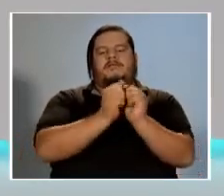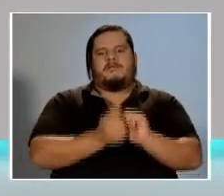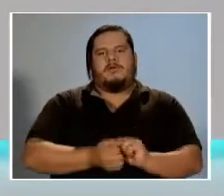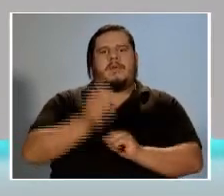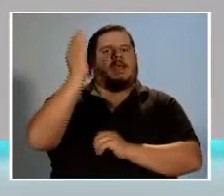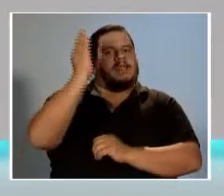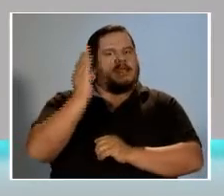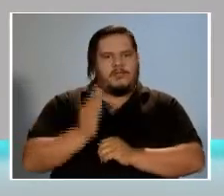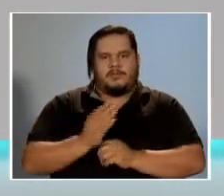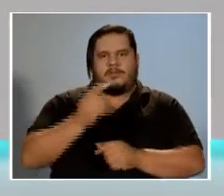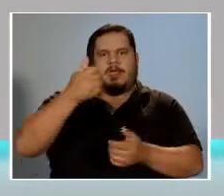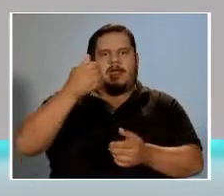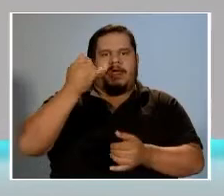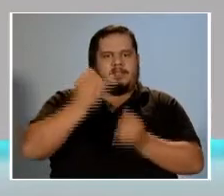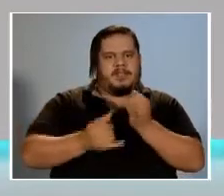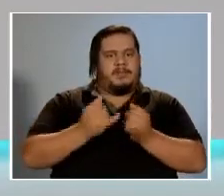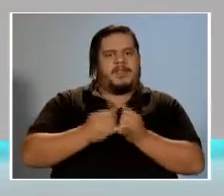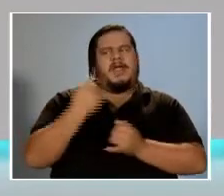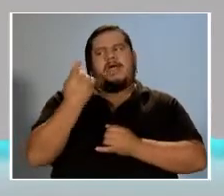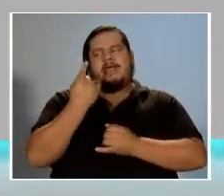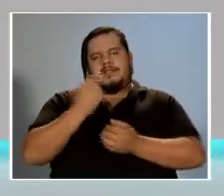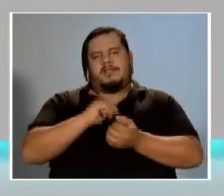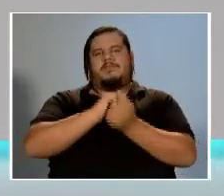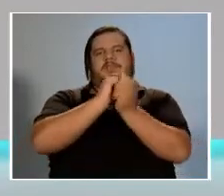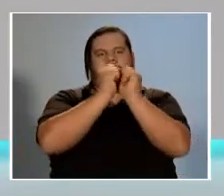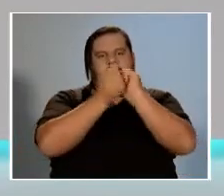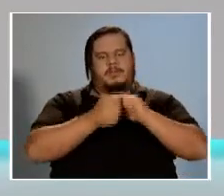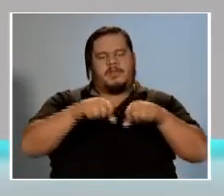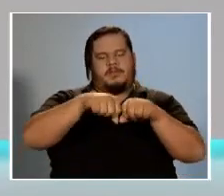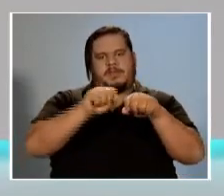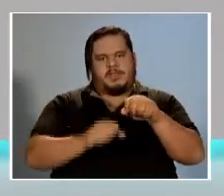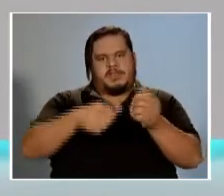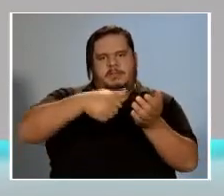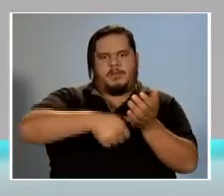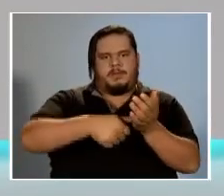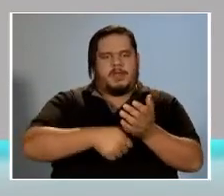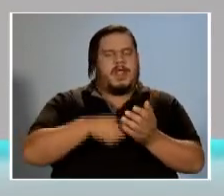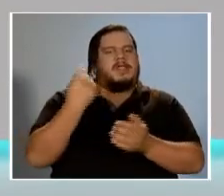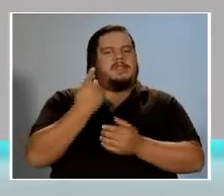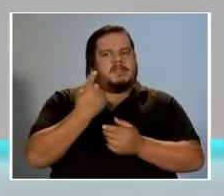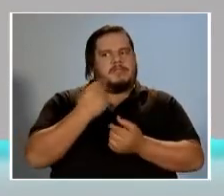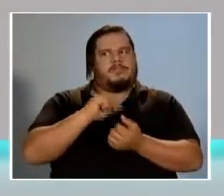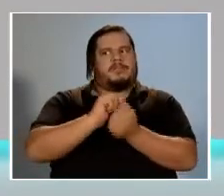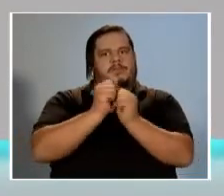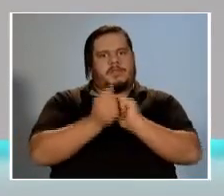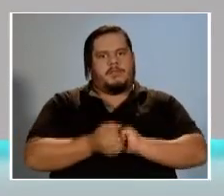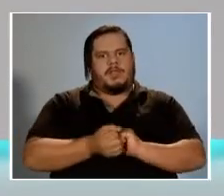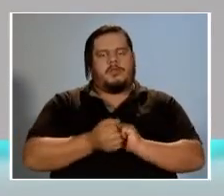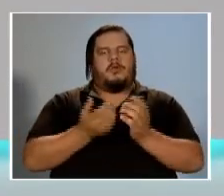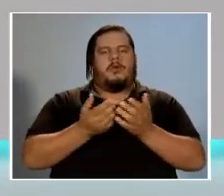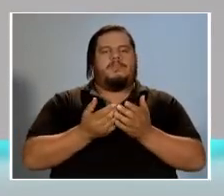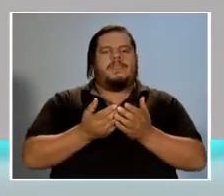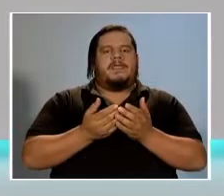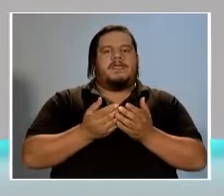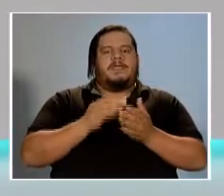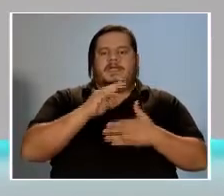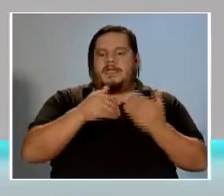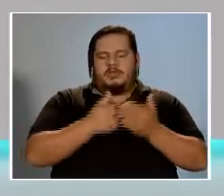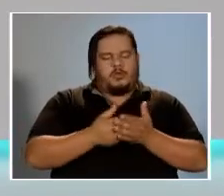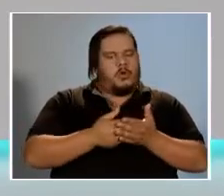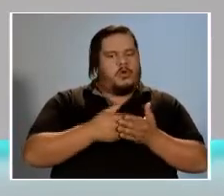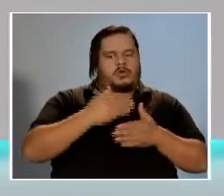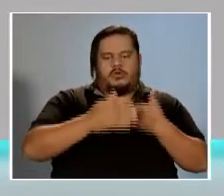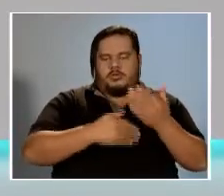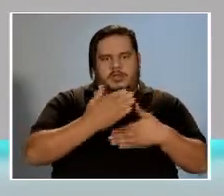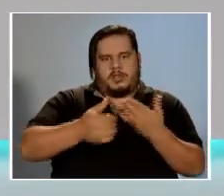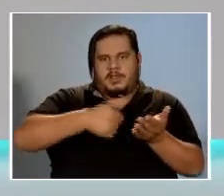porque claro, siempre estamos cambiando el sistema electoral, lo estamos perfeccionando, es algo siempre perfectible, y cada proceso electoral nos deja enseñanzas, nos deja